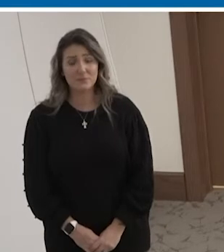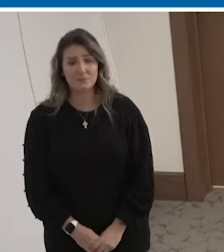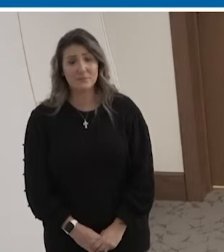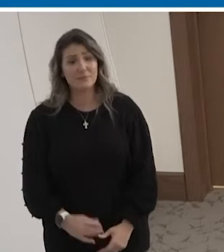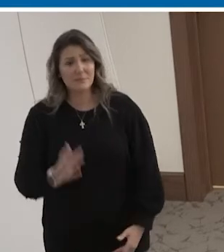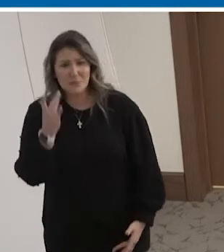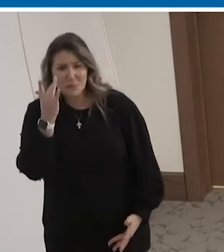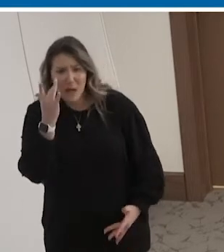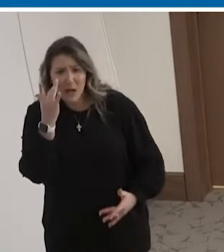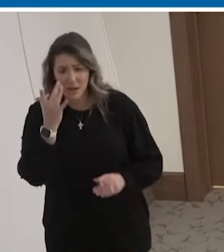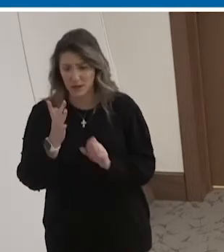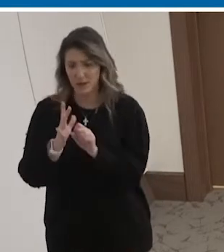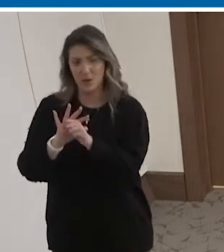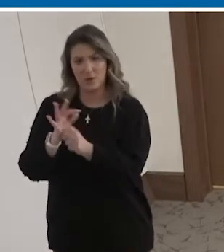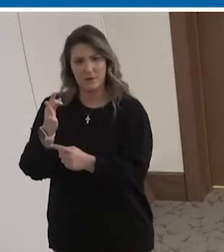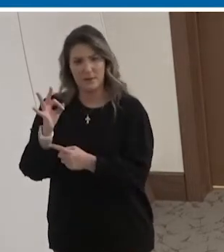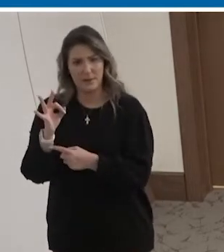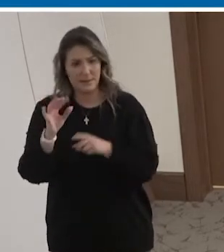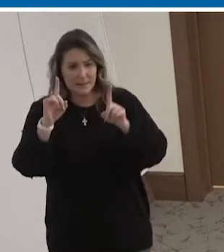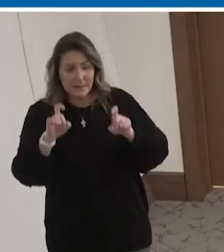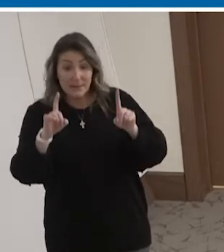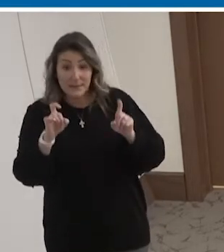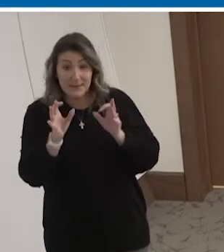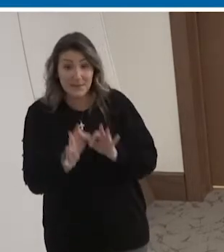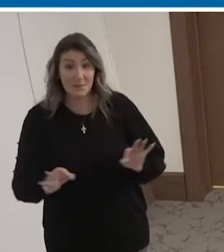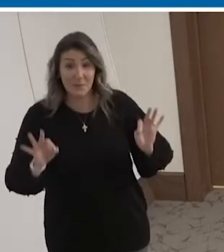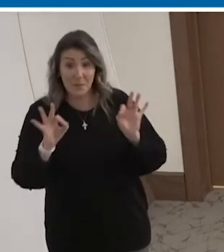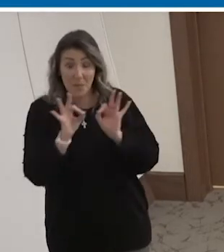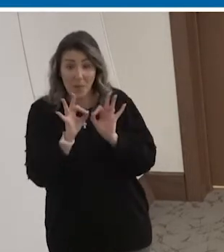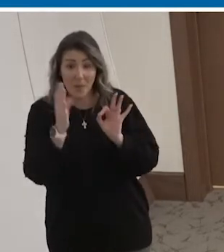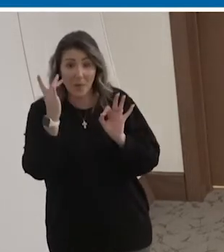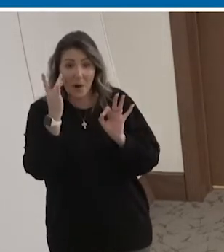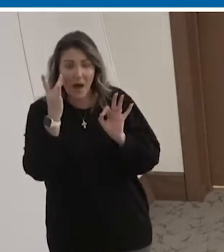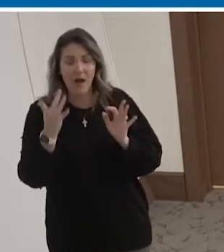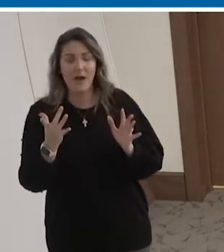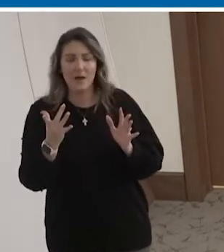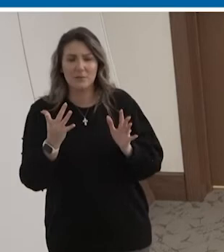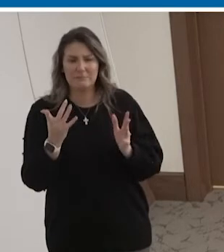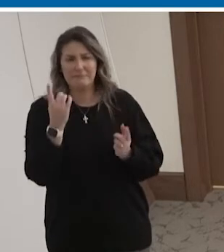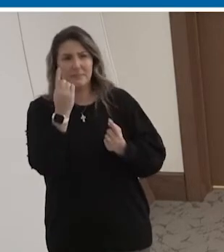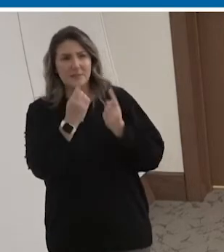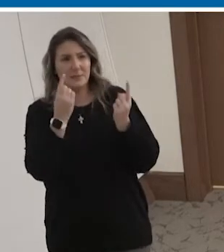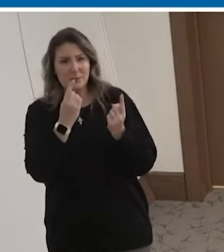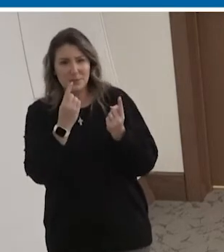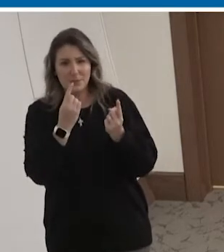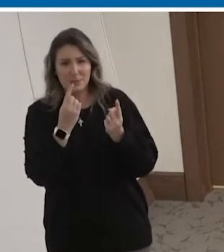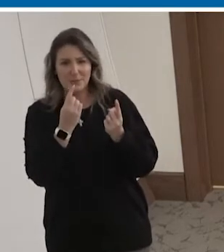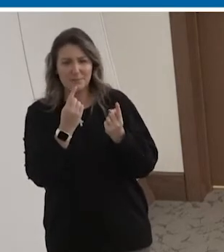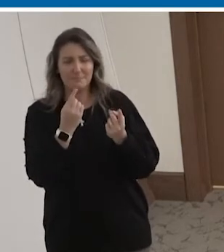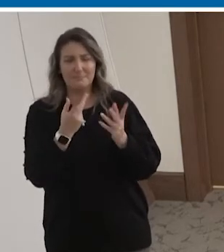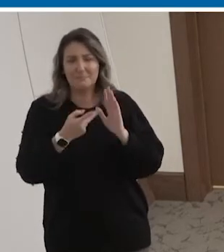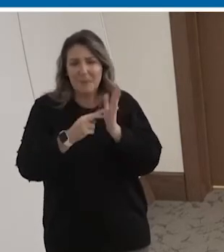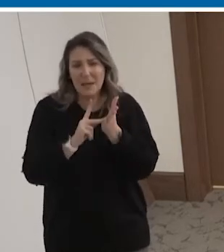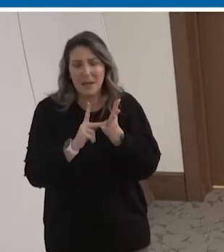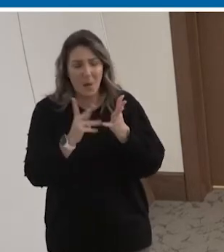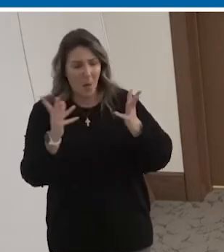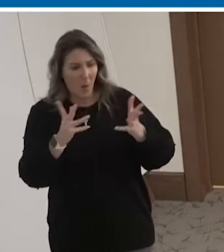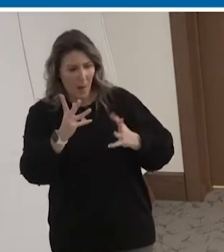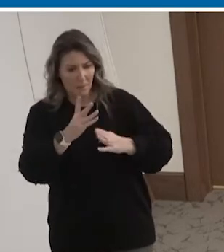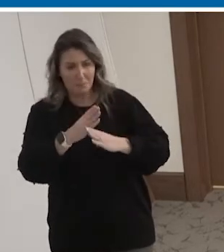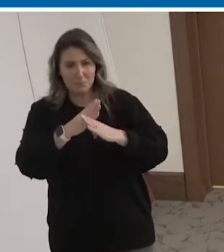why is COVID-19 testing important? We like to think it's all about protecting what matters